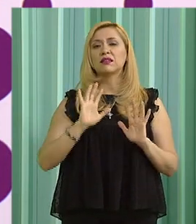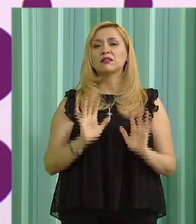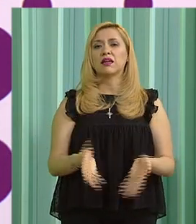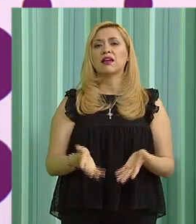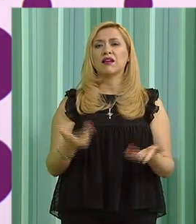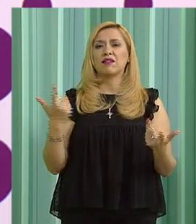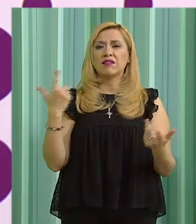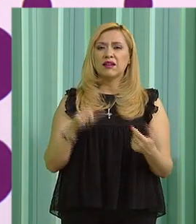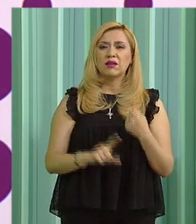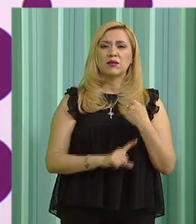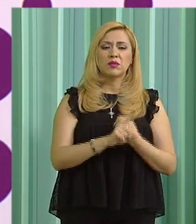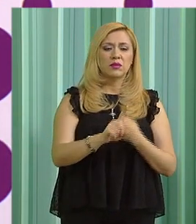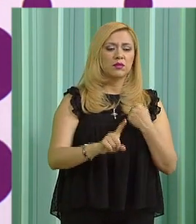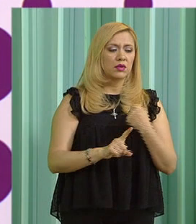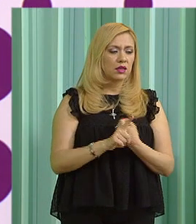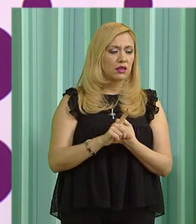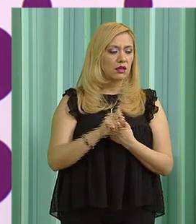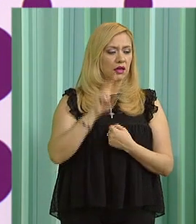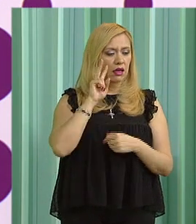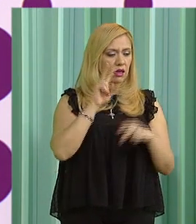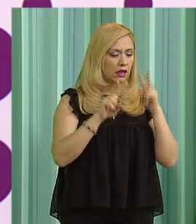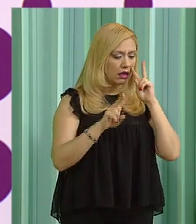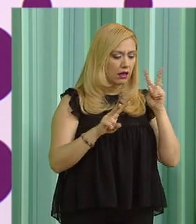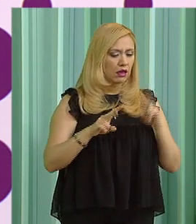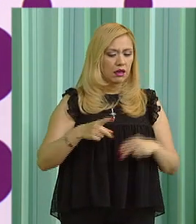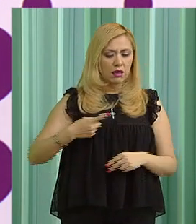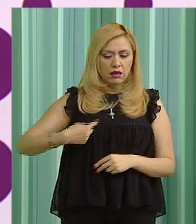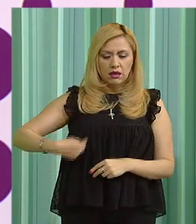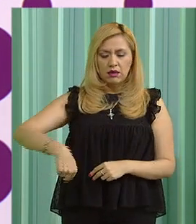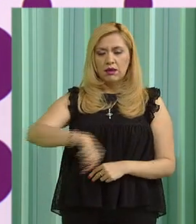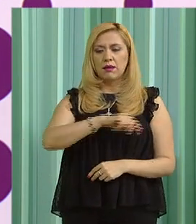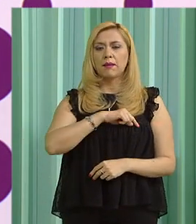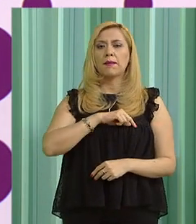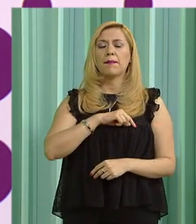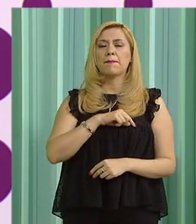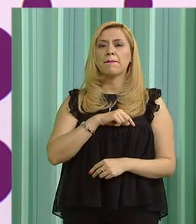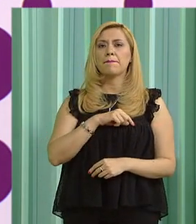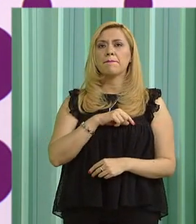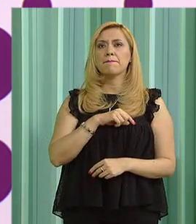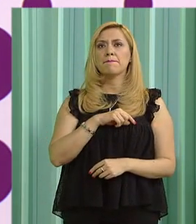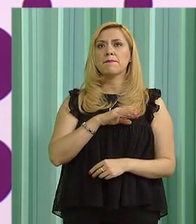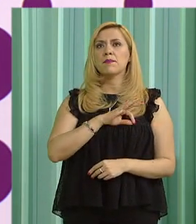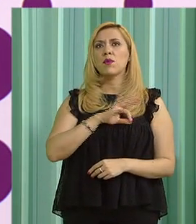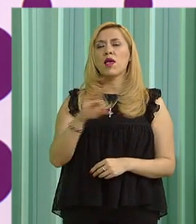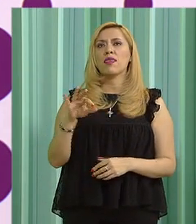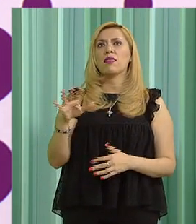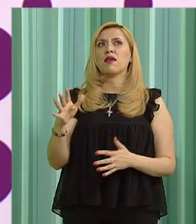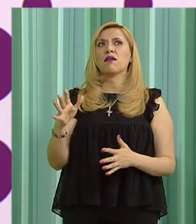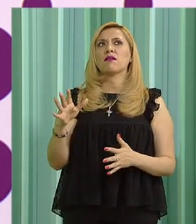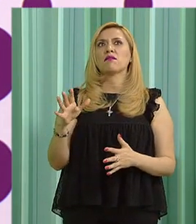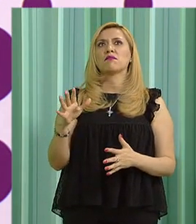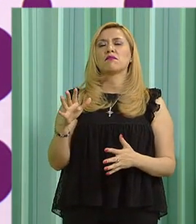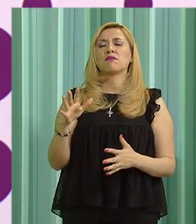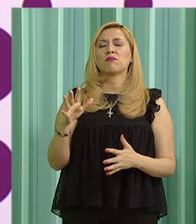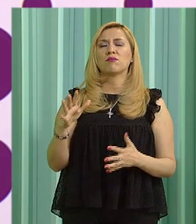tiempo, que nos hace proclives hacia la violencia, pero no porque sea nuestra naturaleza,